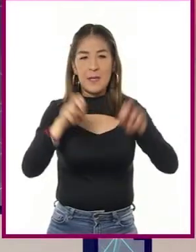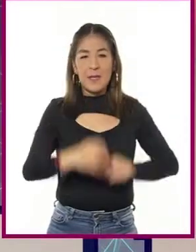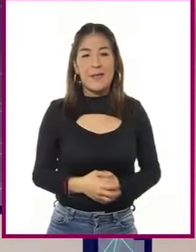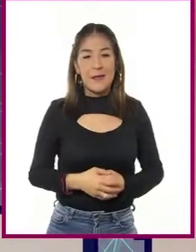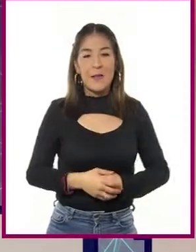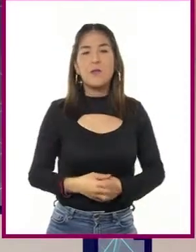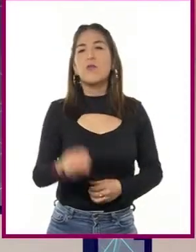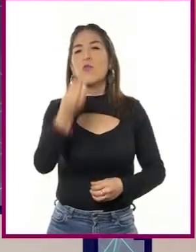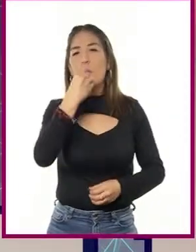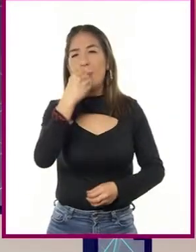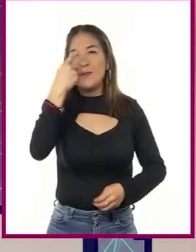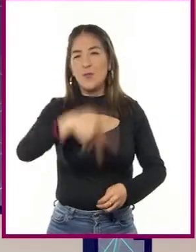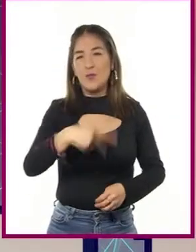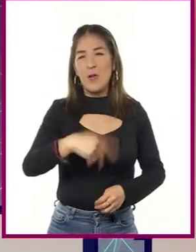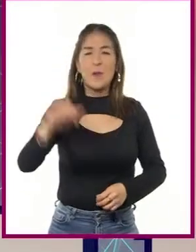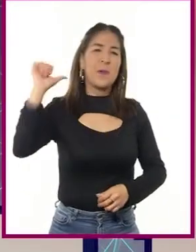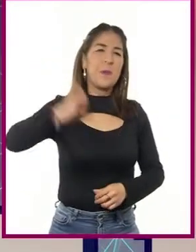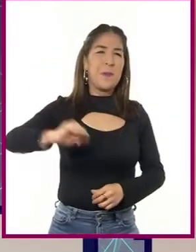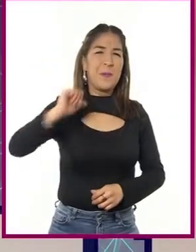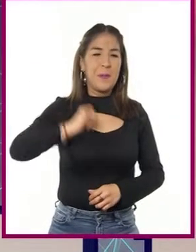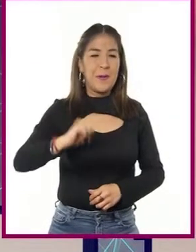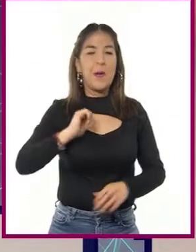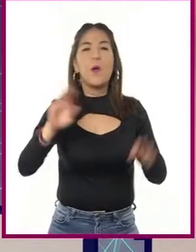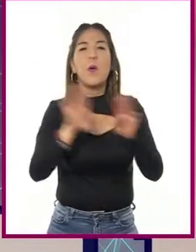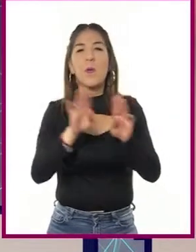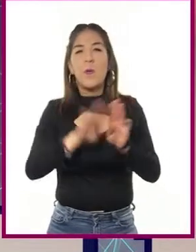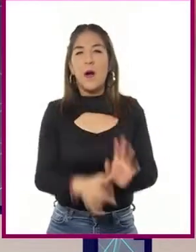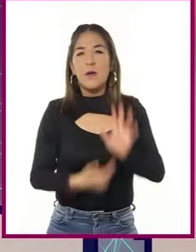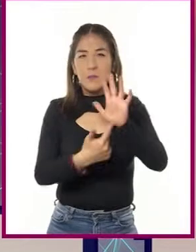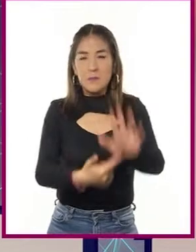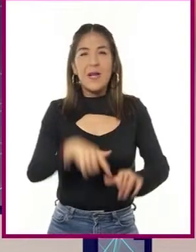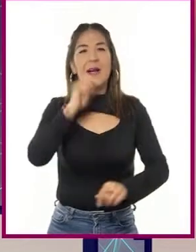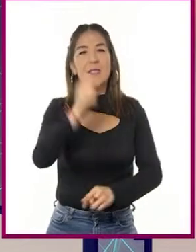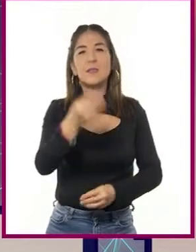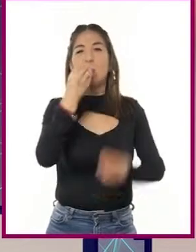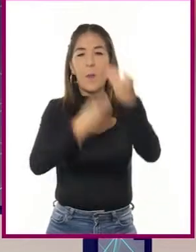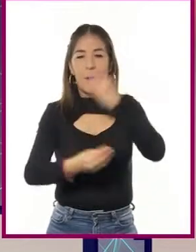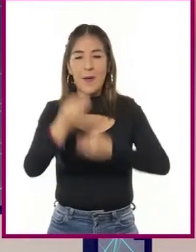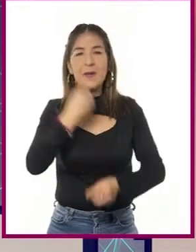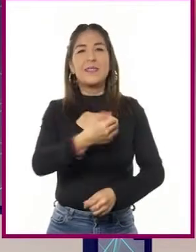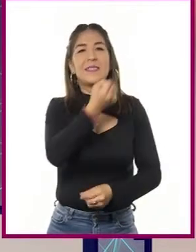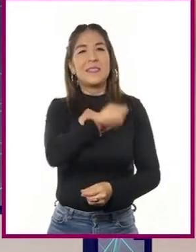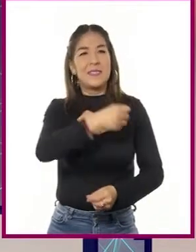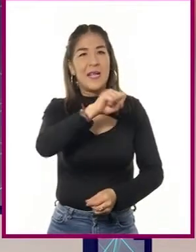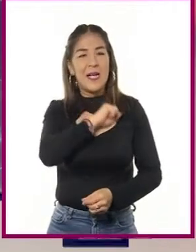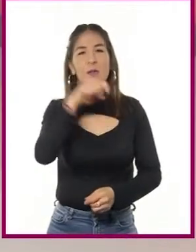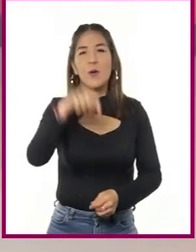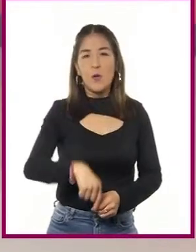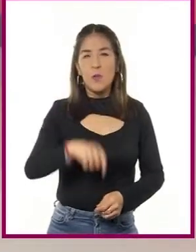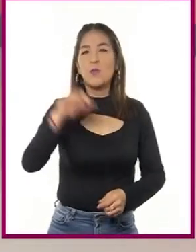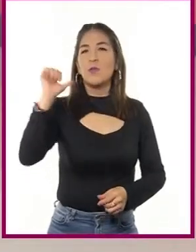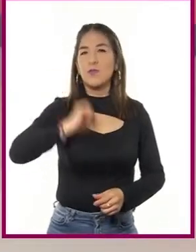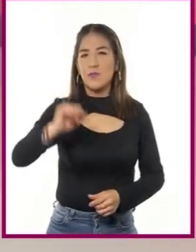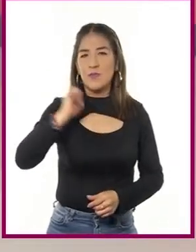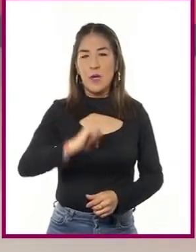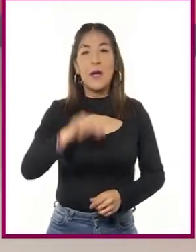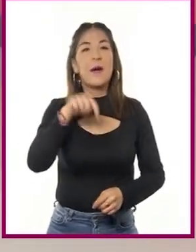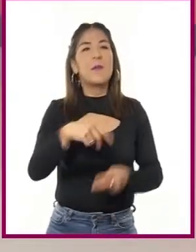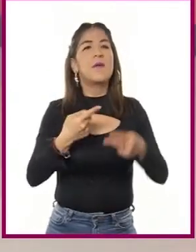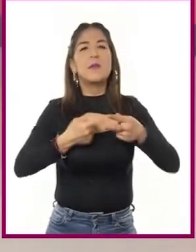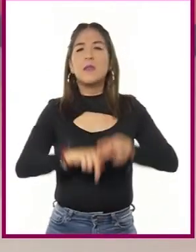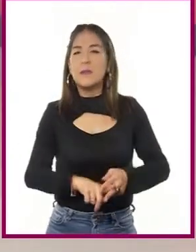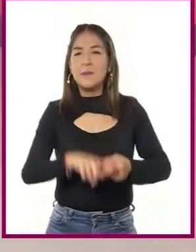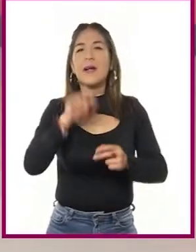Botanas Ancestrales es proponer iniciativas para promocionar el consumo de alimentos autóctonos. Iniciemos con nuestra actividad